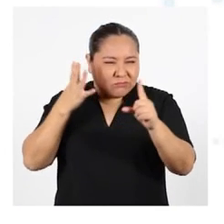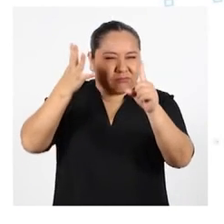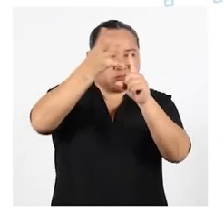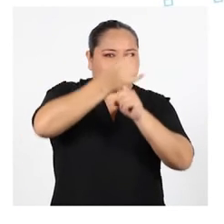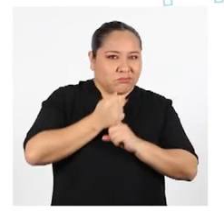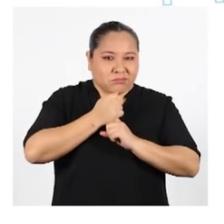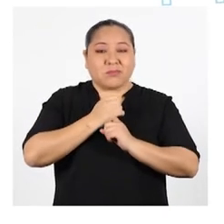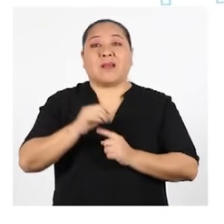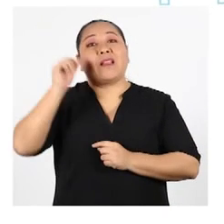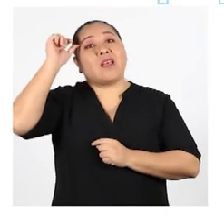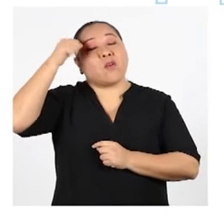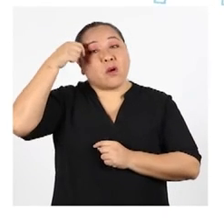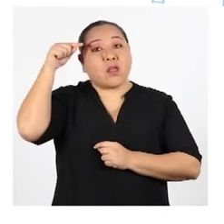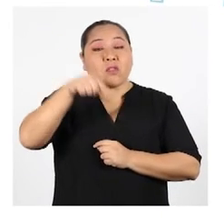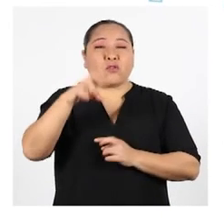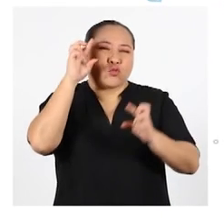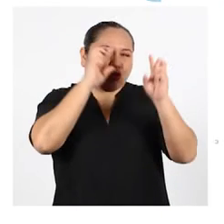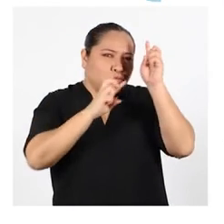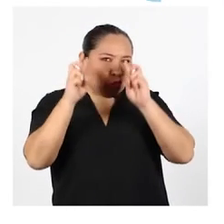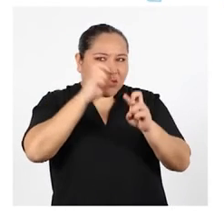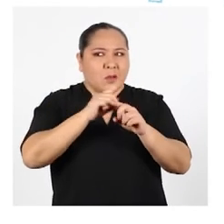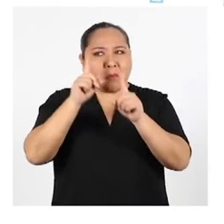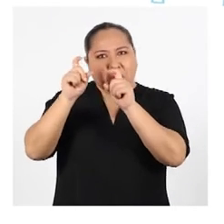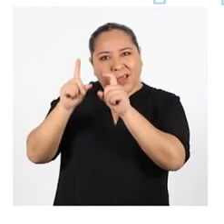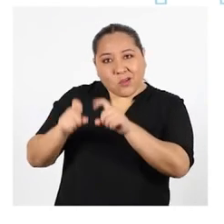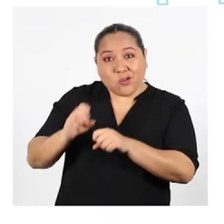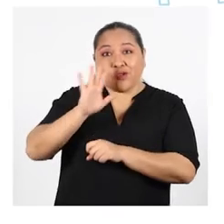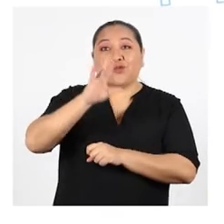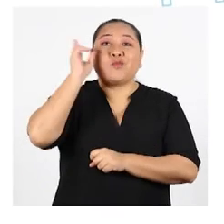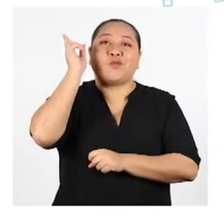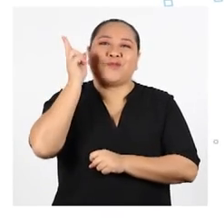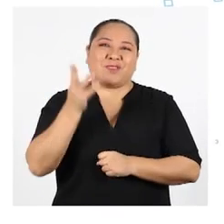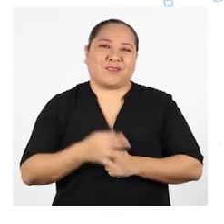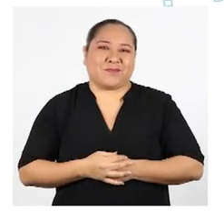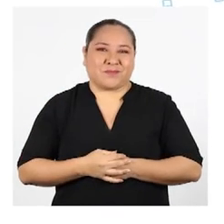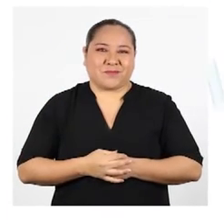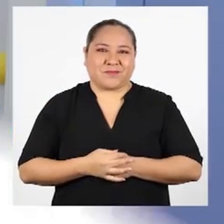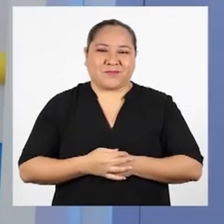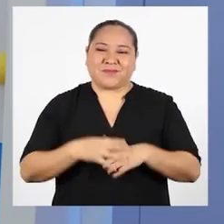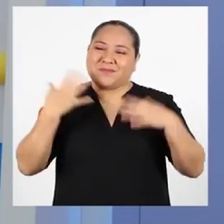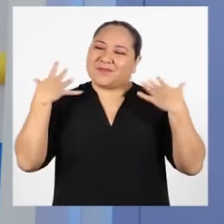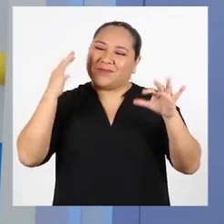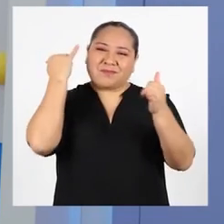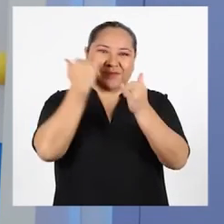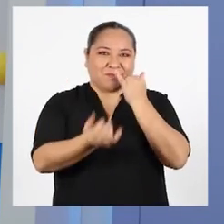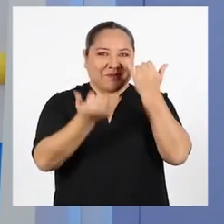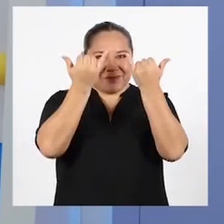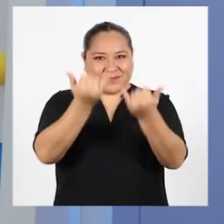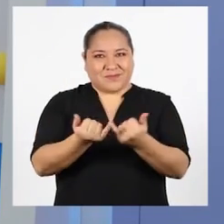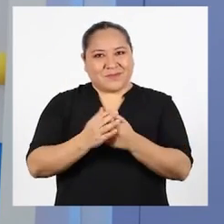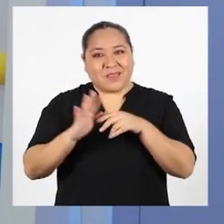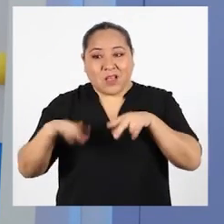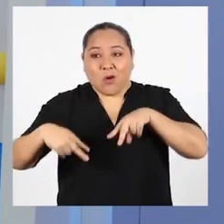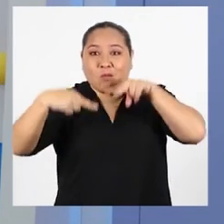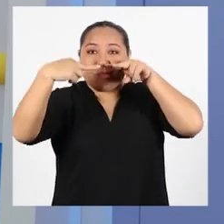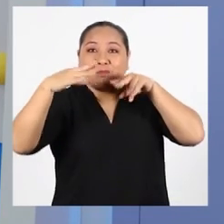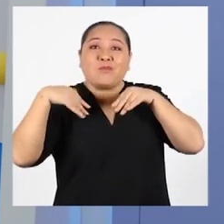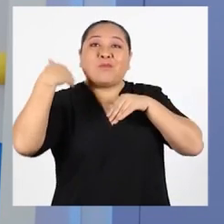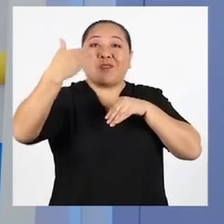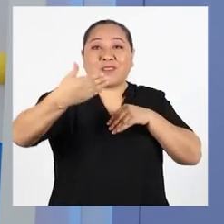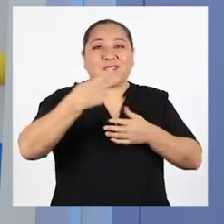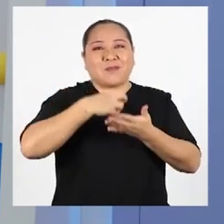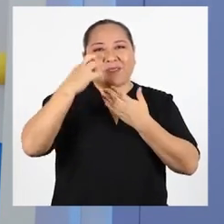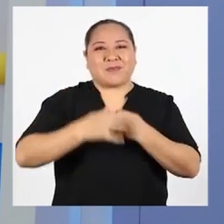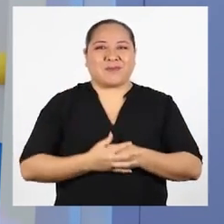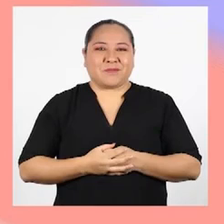lograrlo. Recuerden, ante cualquier duda, consúltenlo con sus docentes. Eso fue todo por hoy. Nos vemos en el